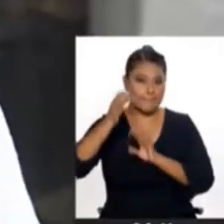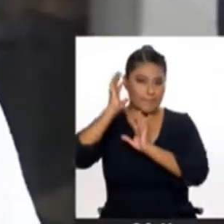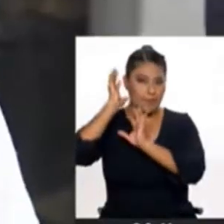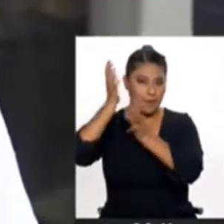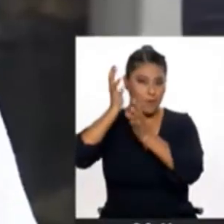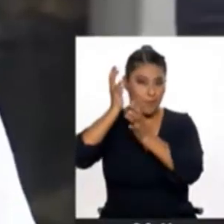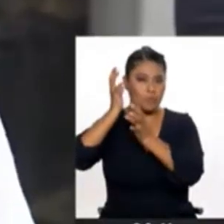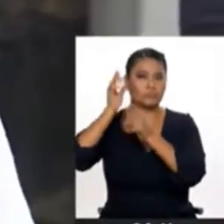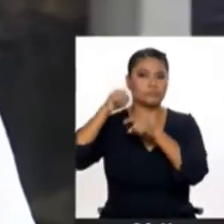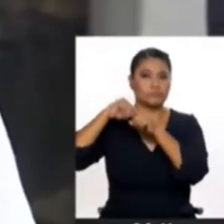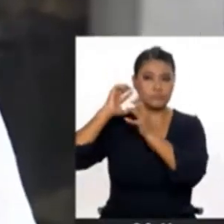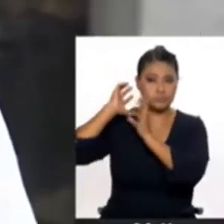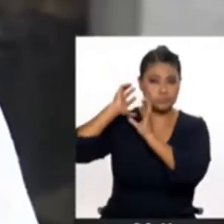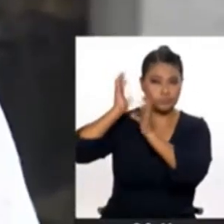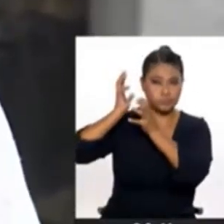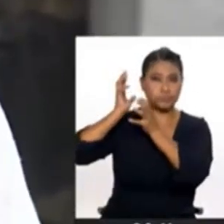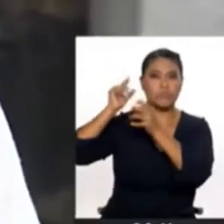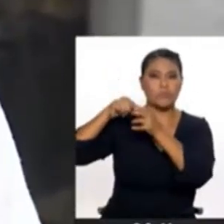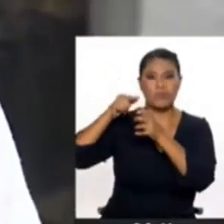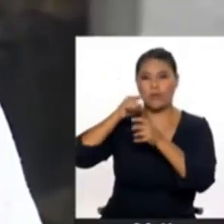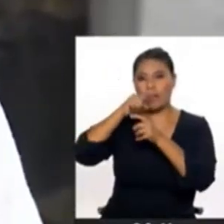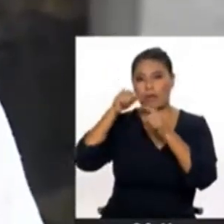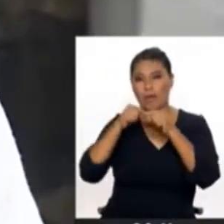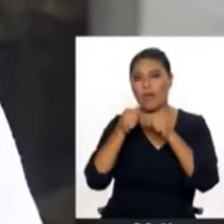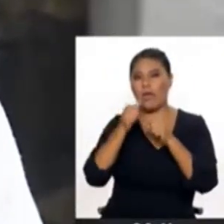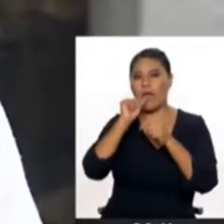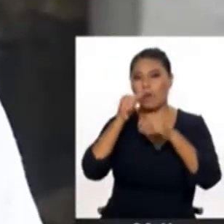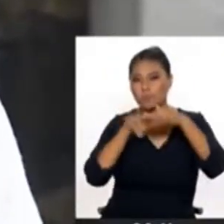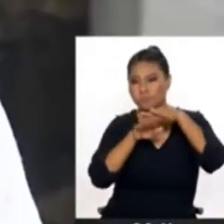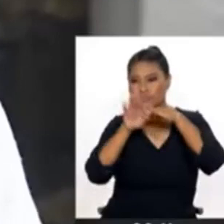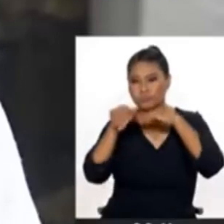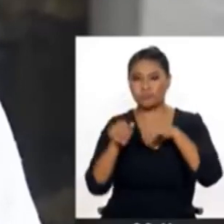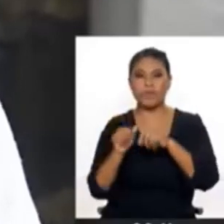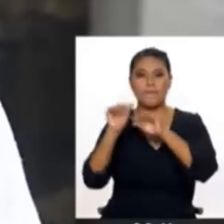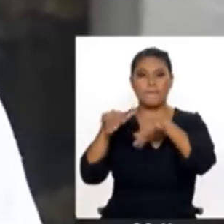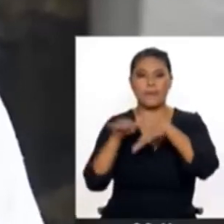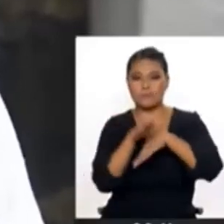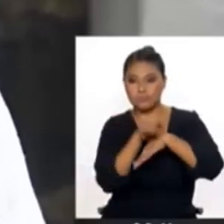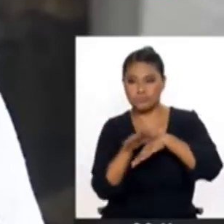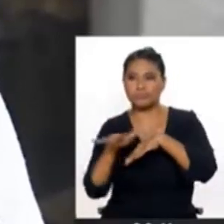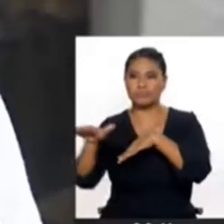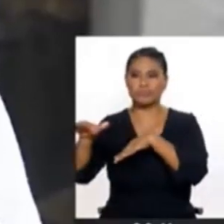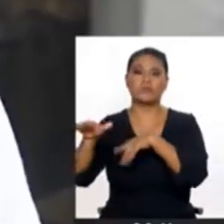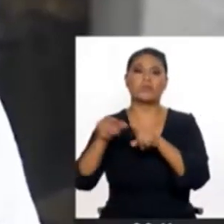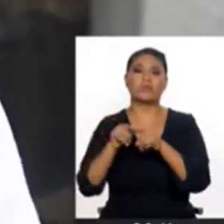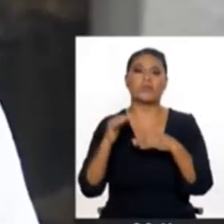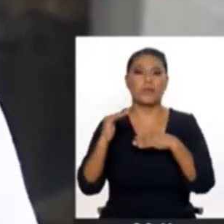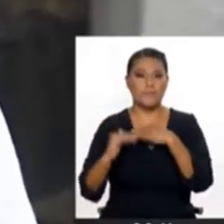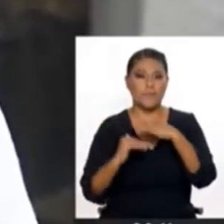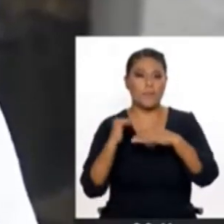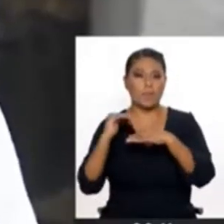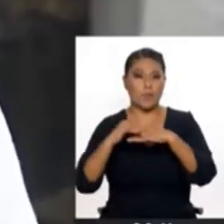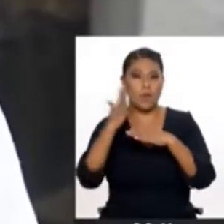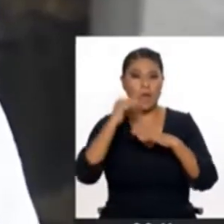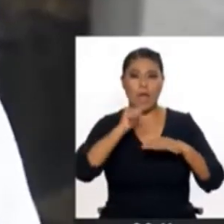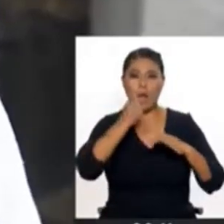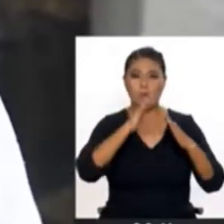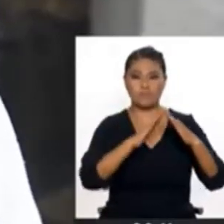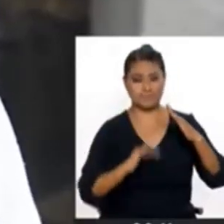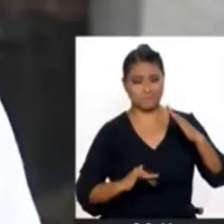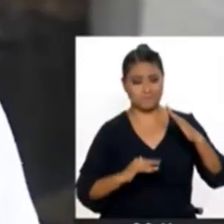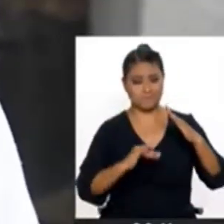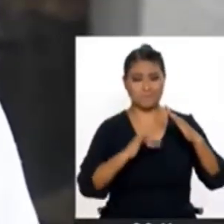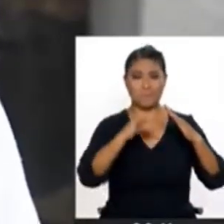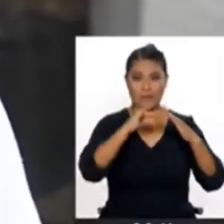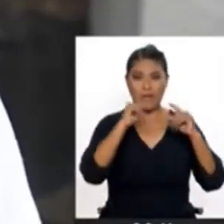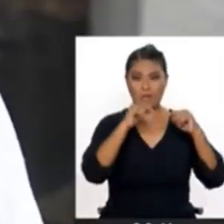la salida del río piura hacia el mar y esperamos con esto resolver parcialmente la inundación que tenía la